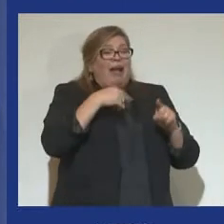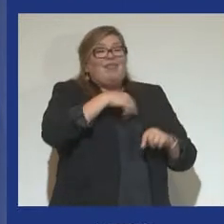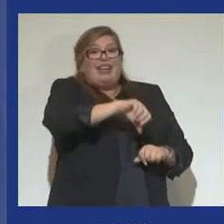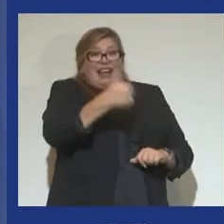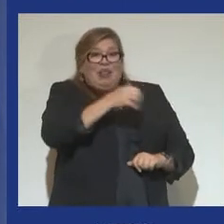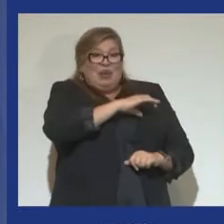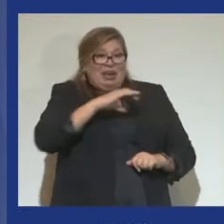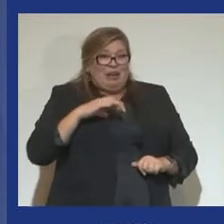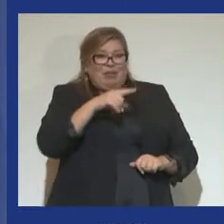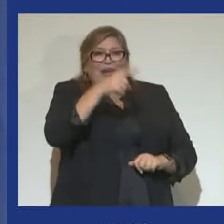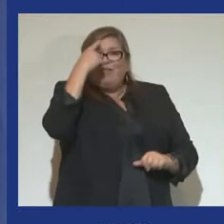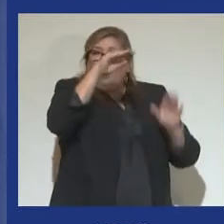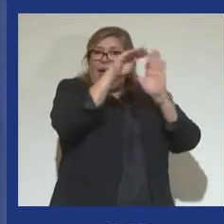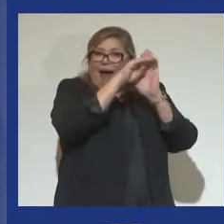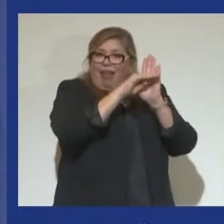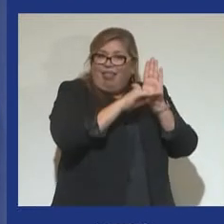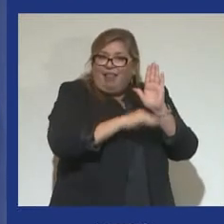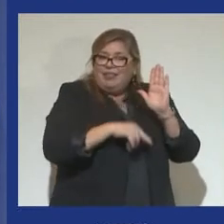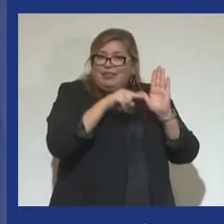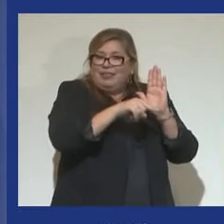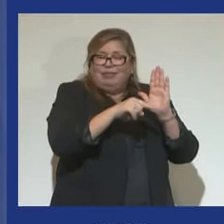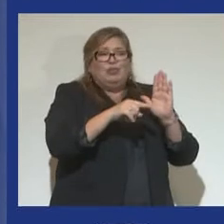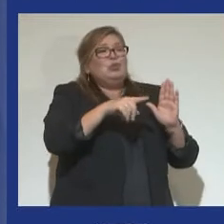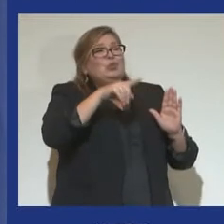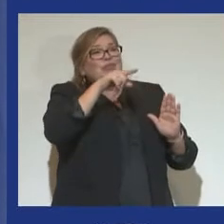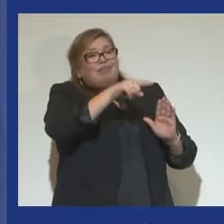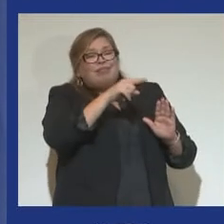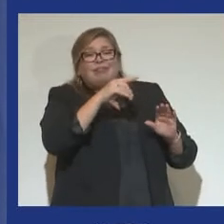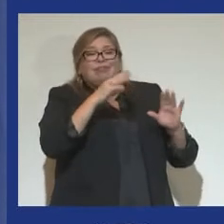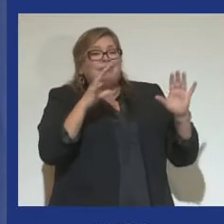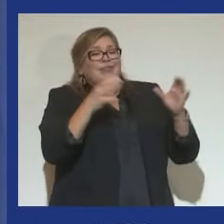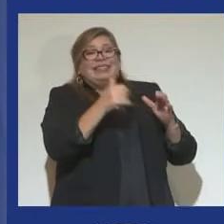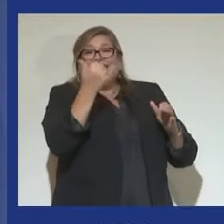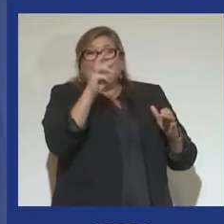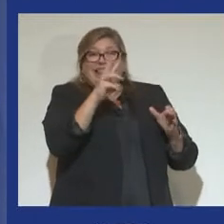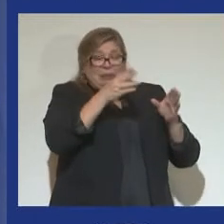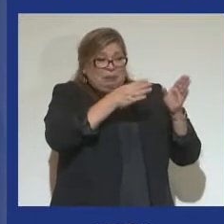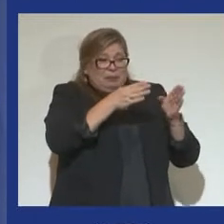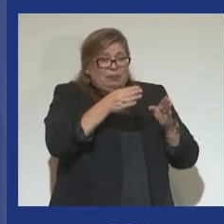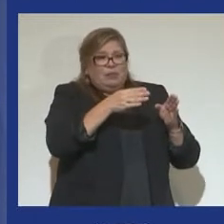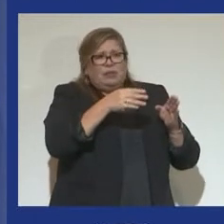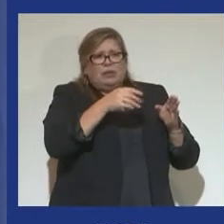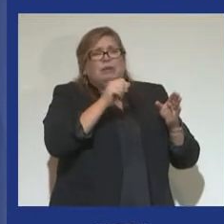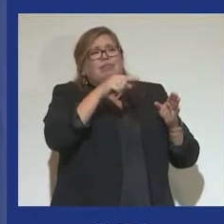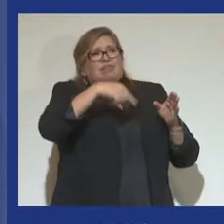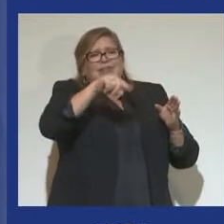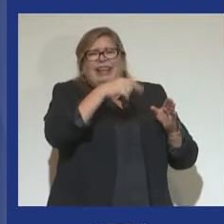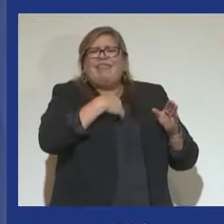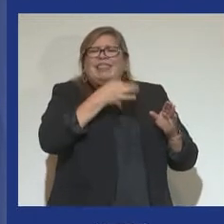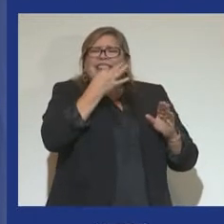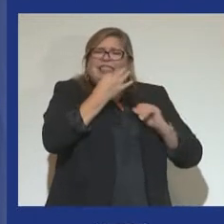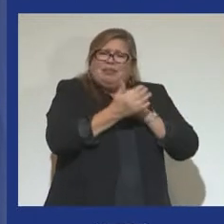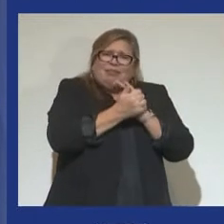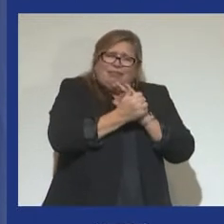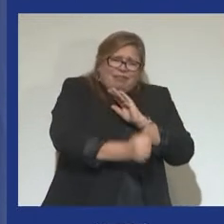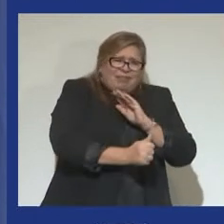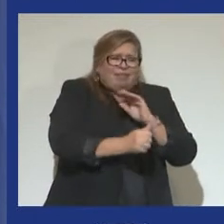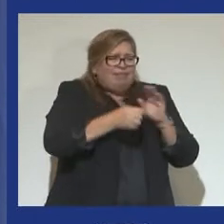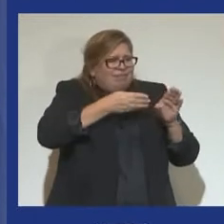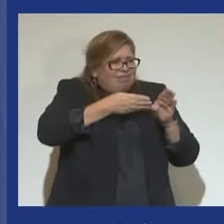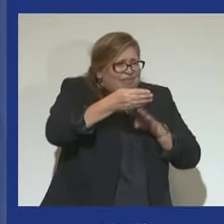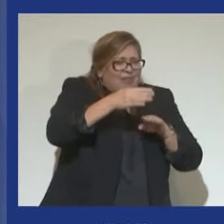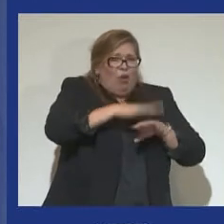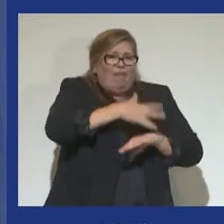grupo de guías y reglamentos son 16 personas con pericia en cuanto a vacunas